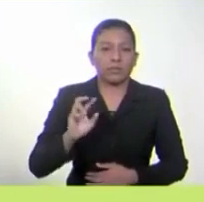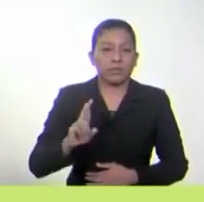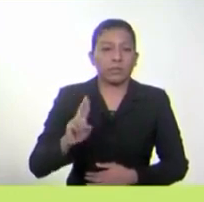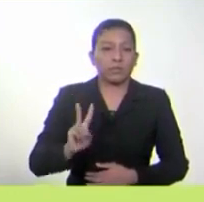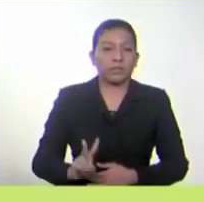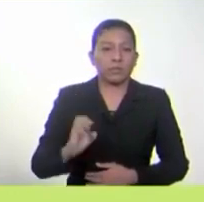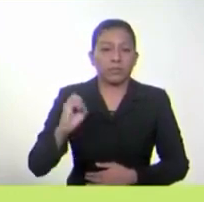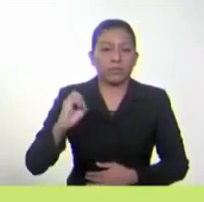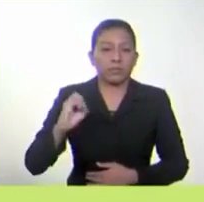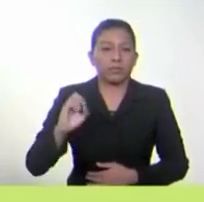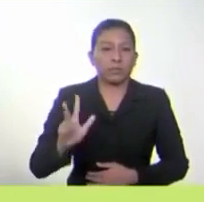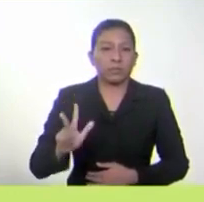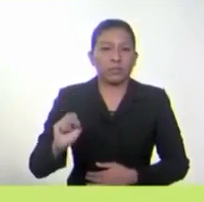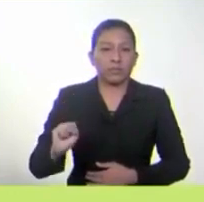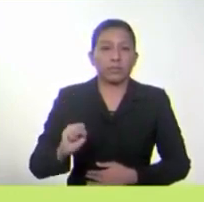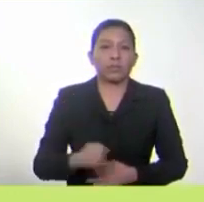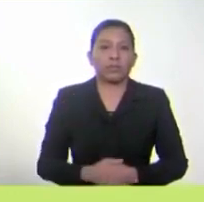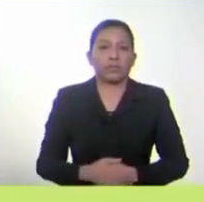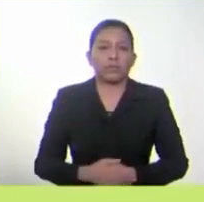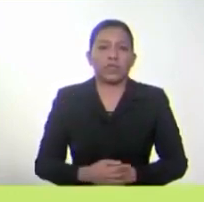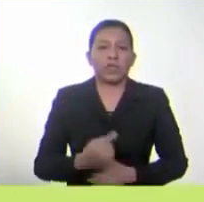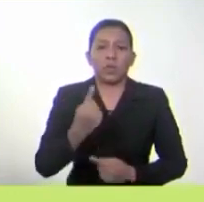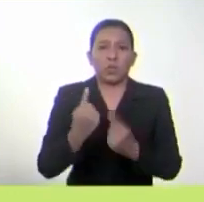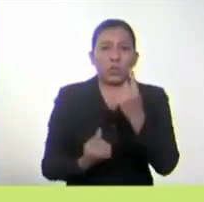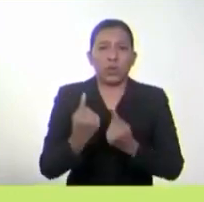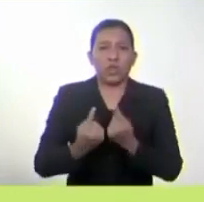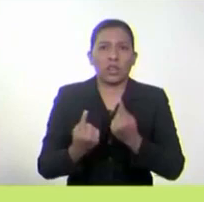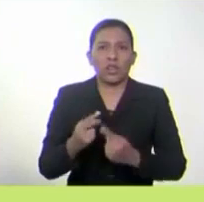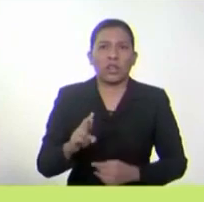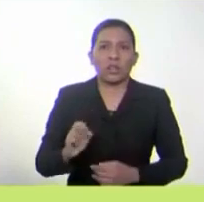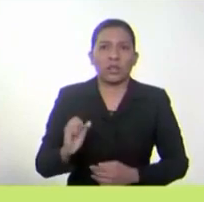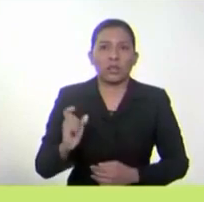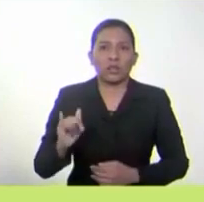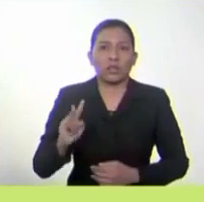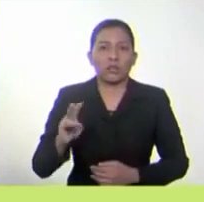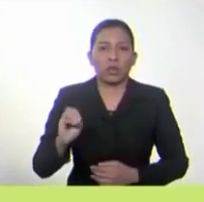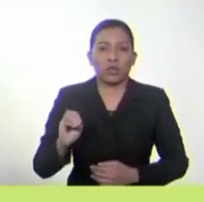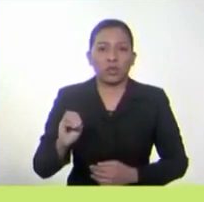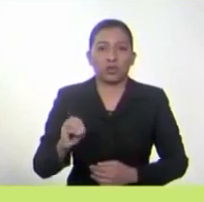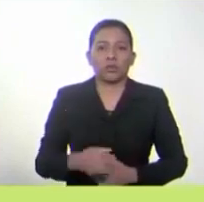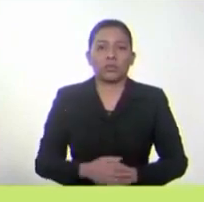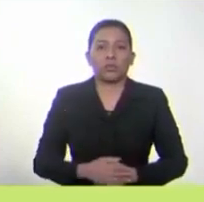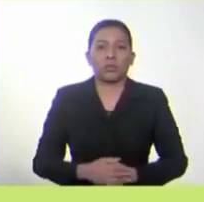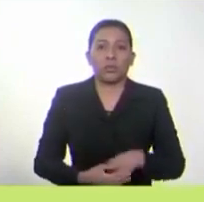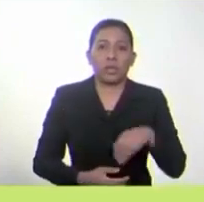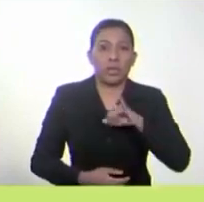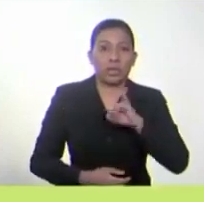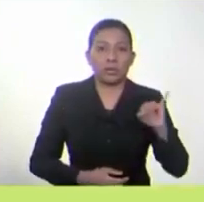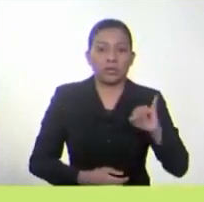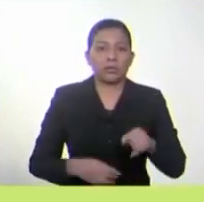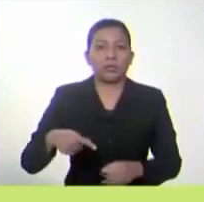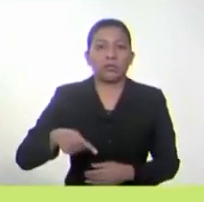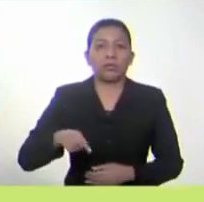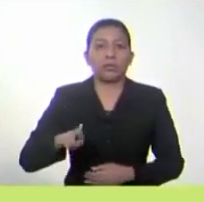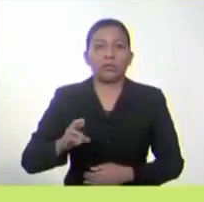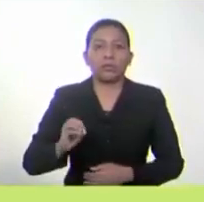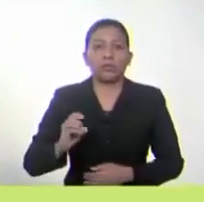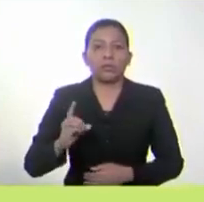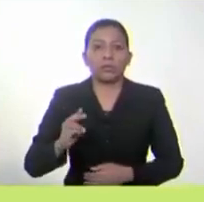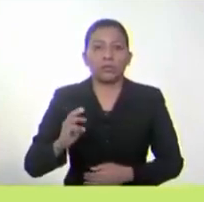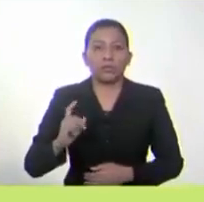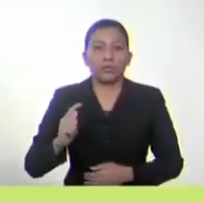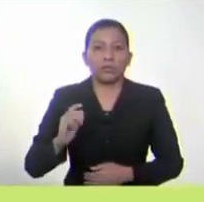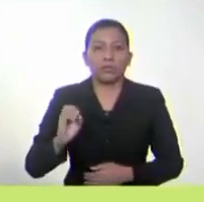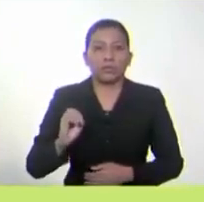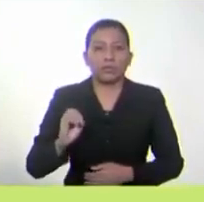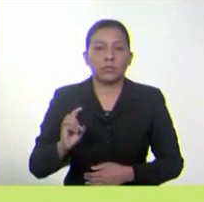En este caso, los reactivos son el cromo sólido y el gas oxígeno, y el producto es únicamente el óxido de cromo 3